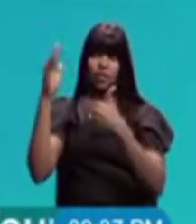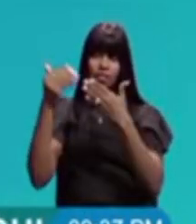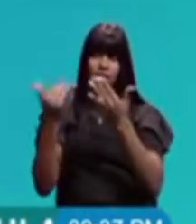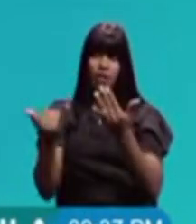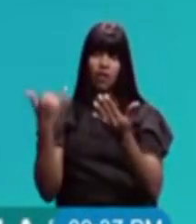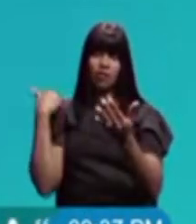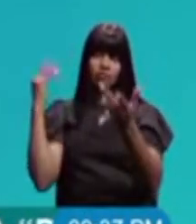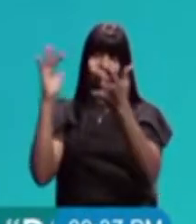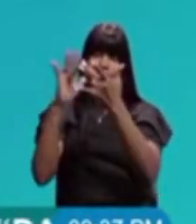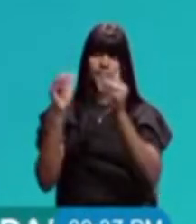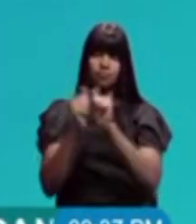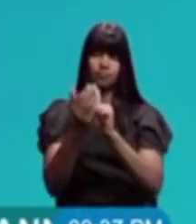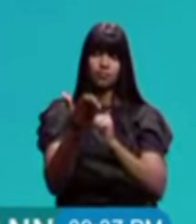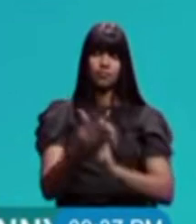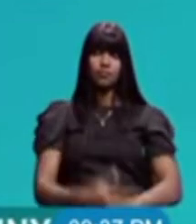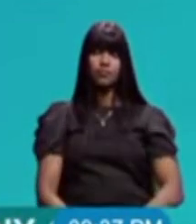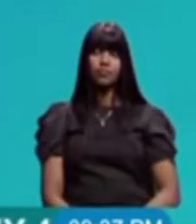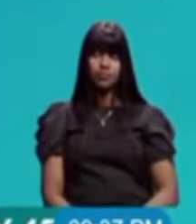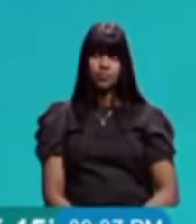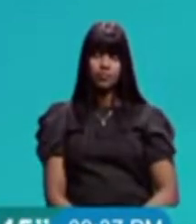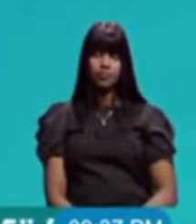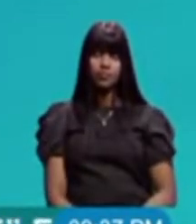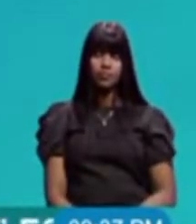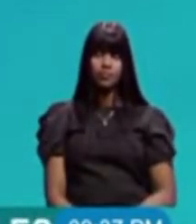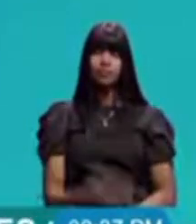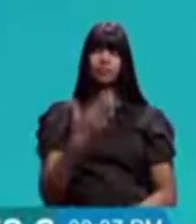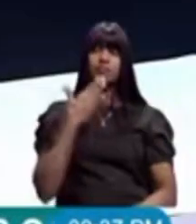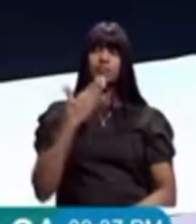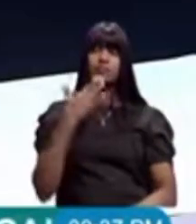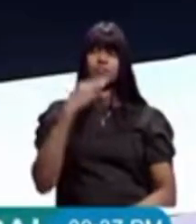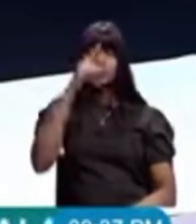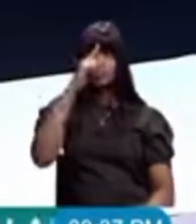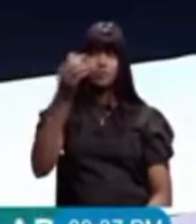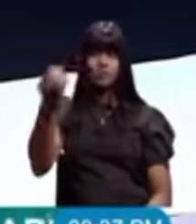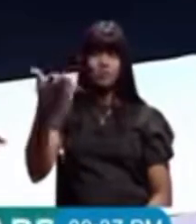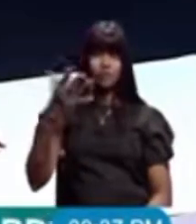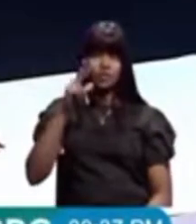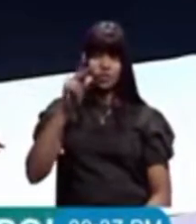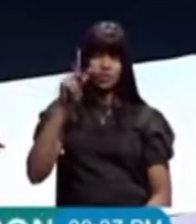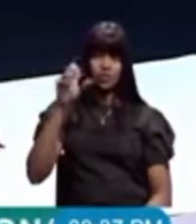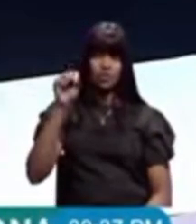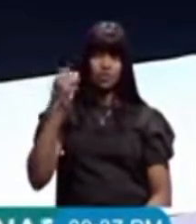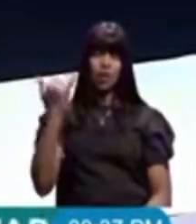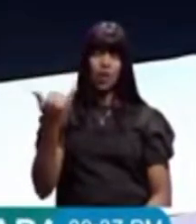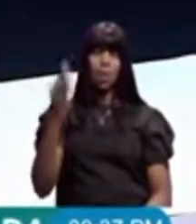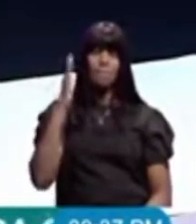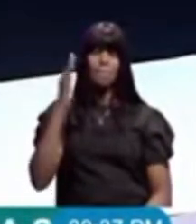retorno a los estudios de Central de Noticias. Gracias por tu reporte, Riquelme. Señores, vámonos directamente.